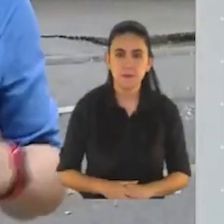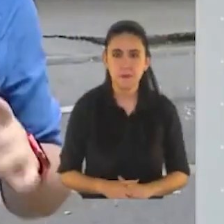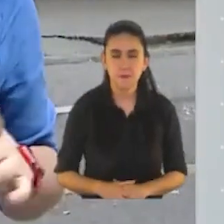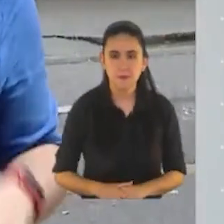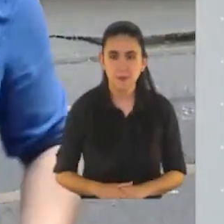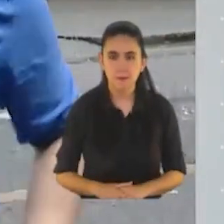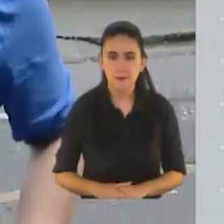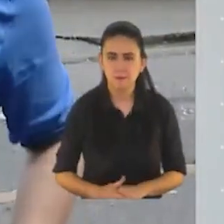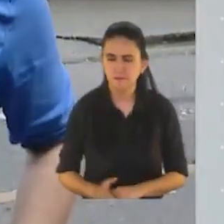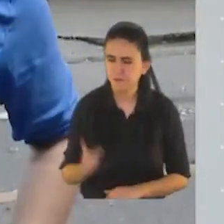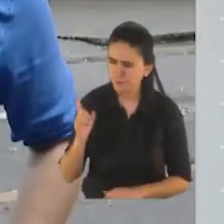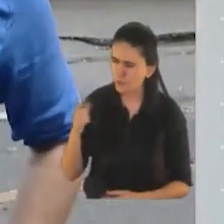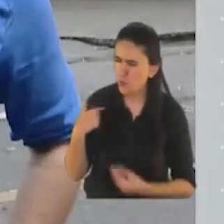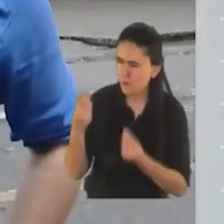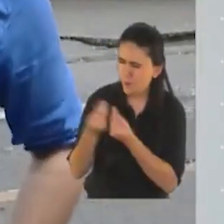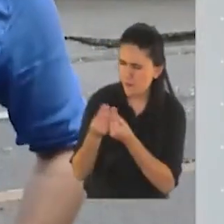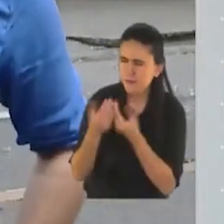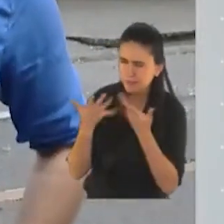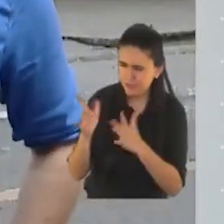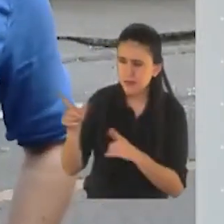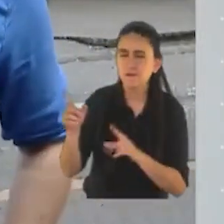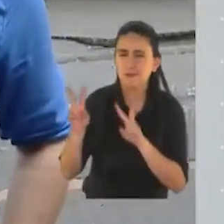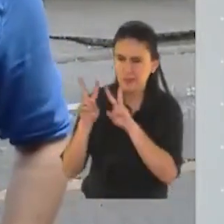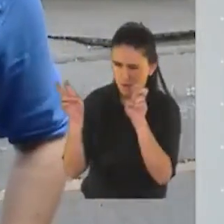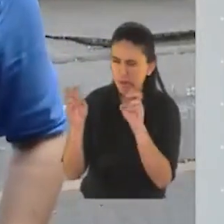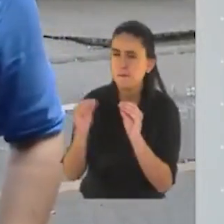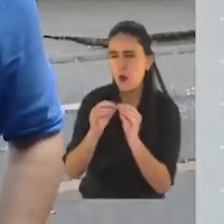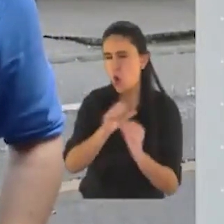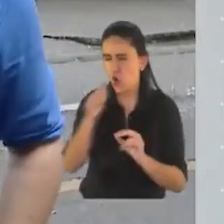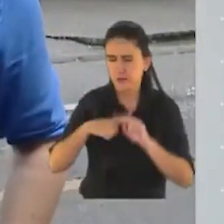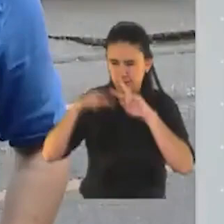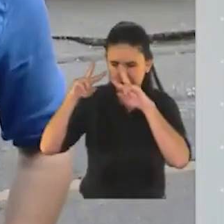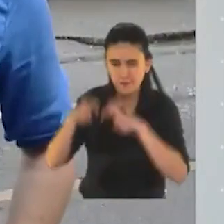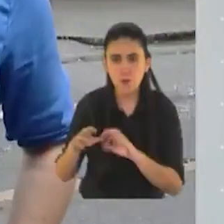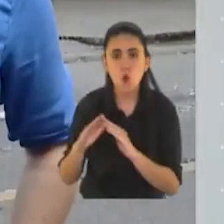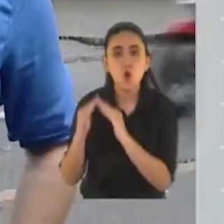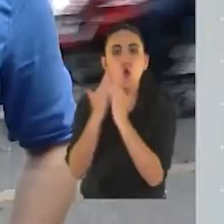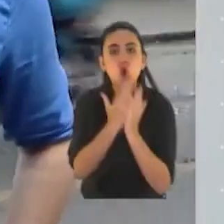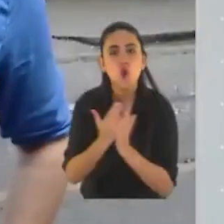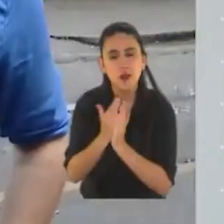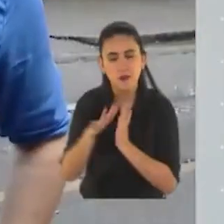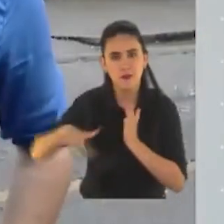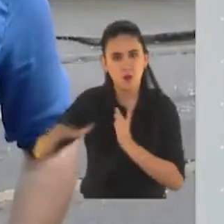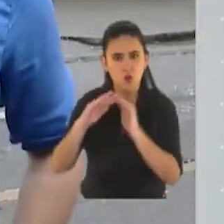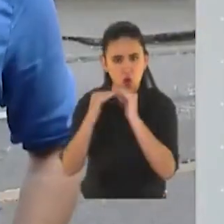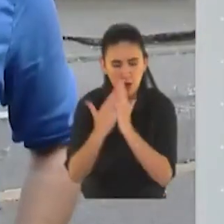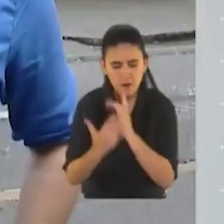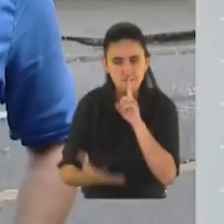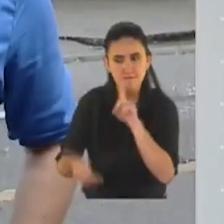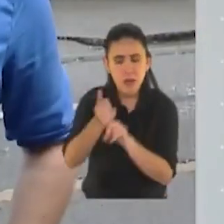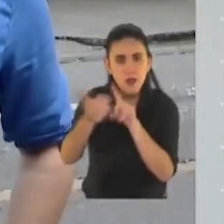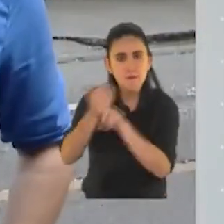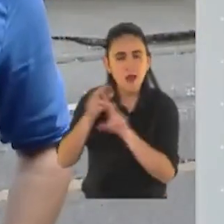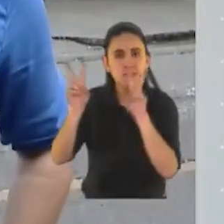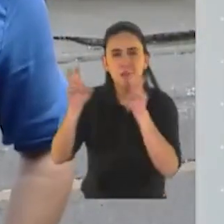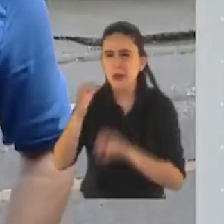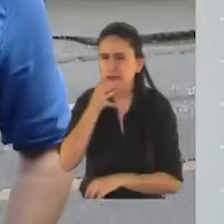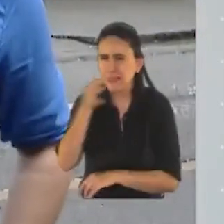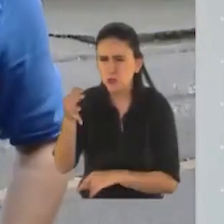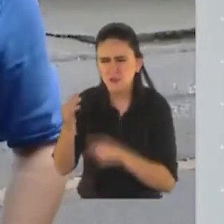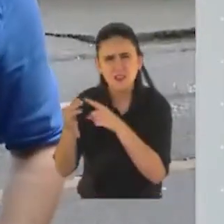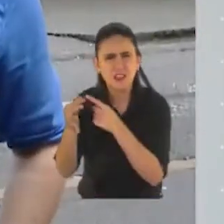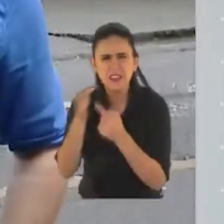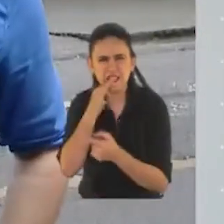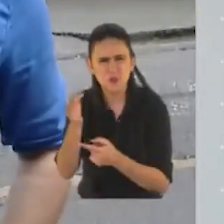Sara useda Además le metió el diente a un tema muy importante los colegios en su ciudad y además encontró varias denuncias de qué se